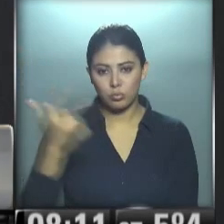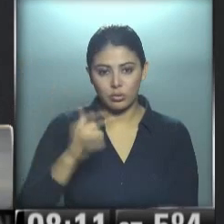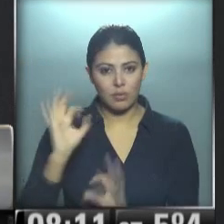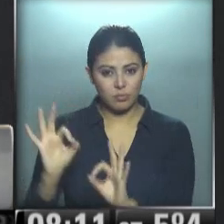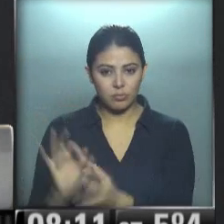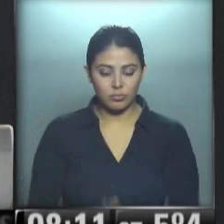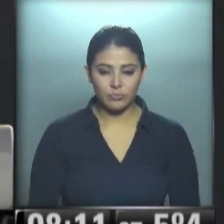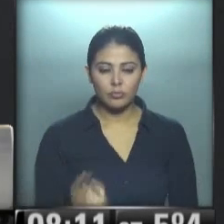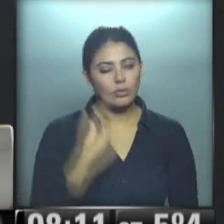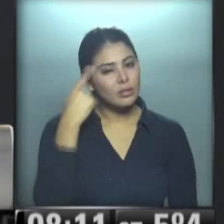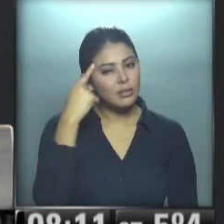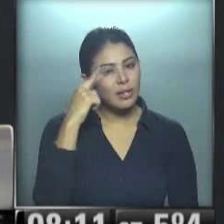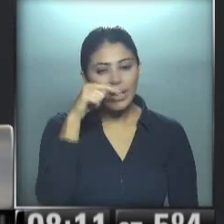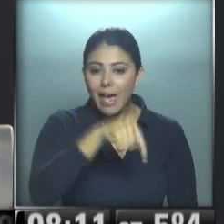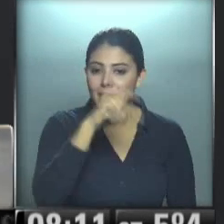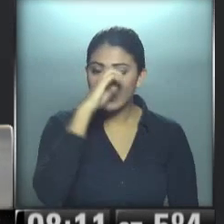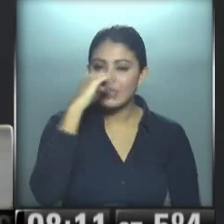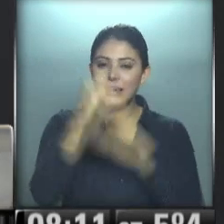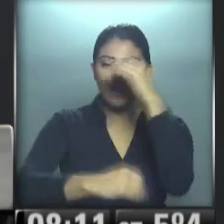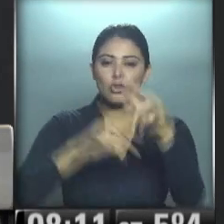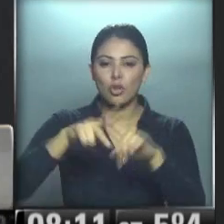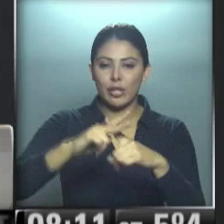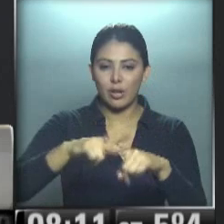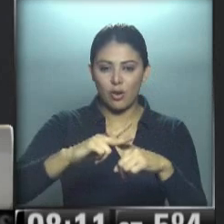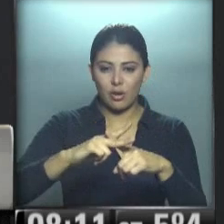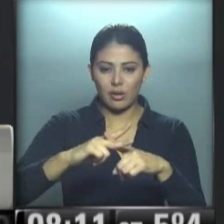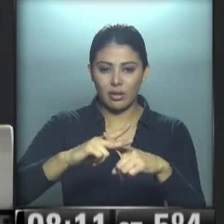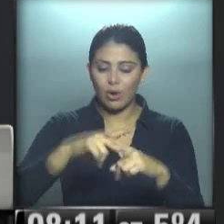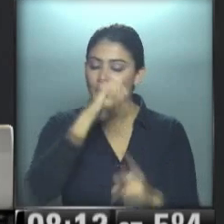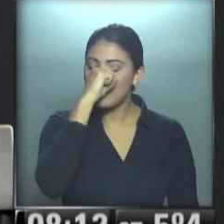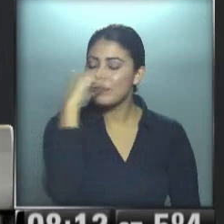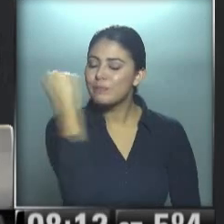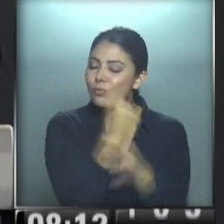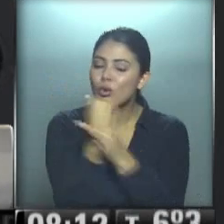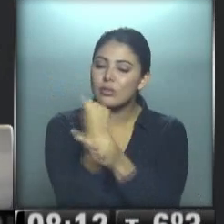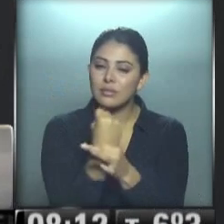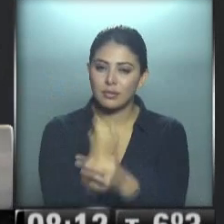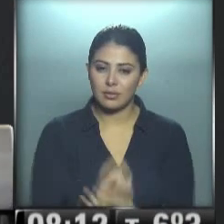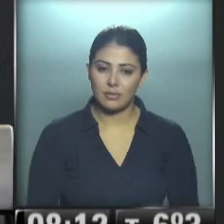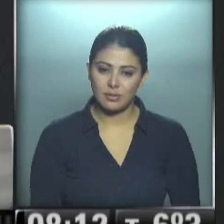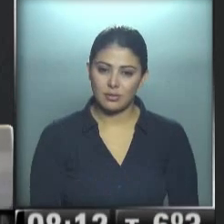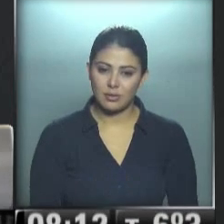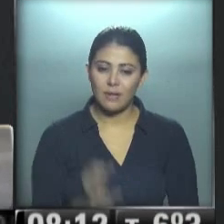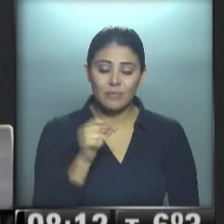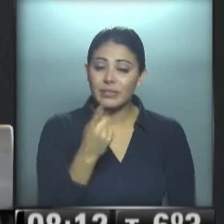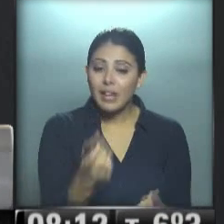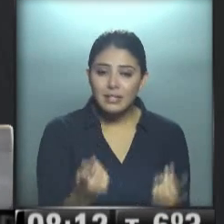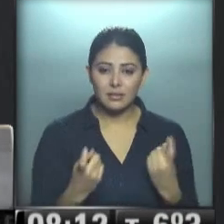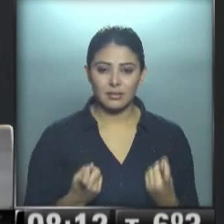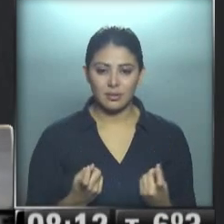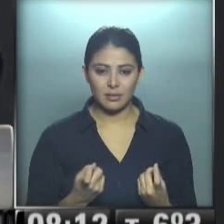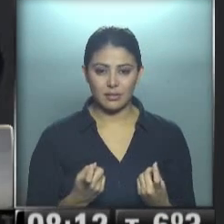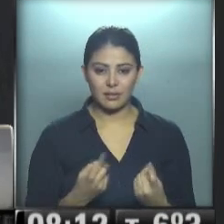nosotros creemos que esto es un desarrollo tecnológico crucial y significativo es absolutamente imprescindible